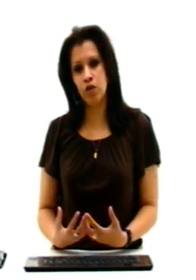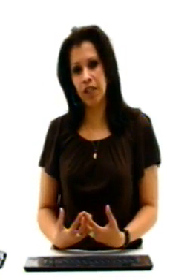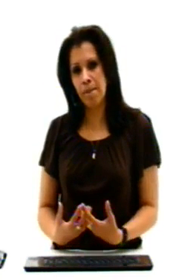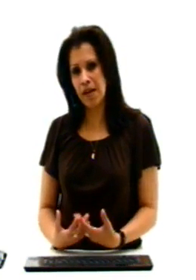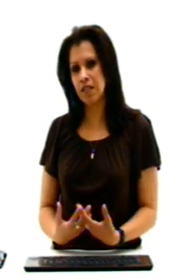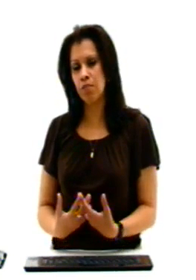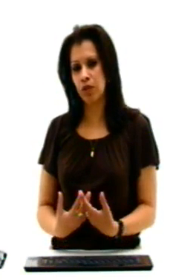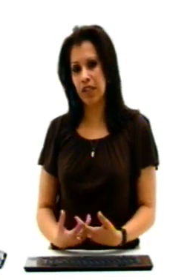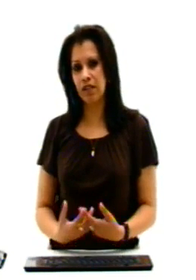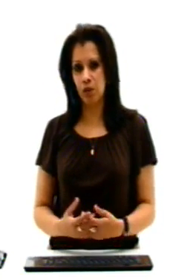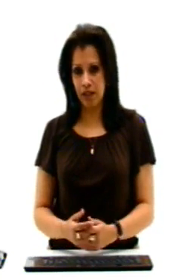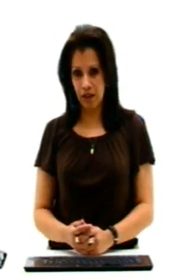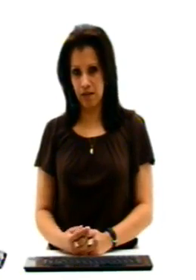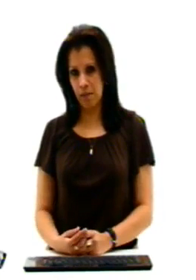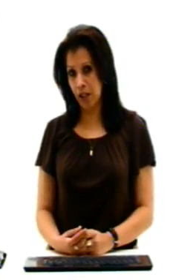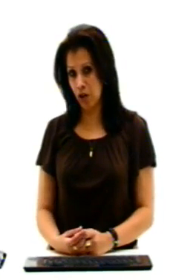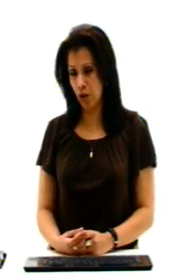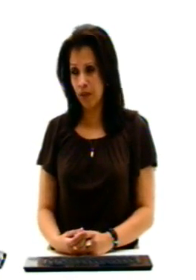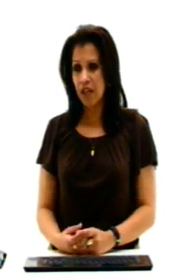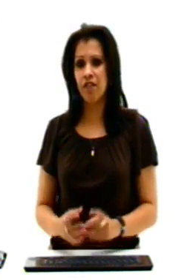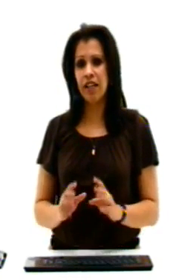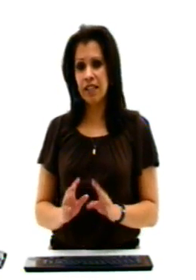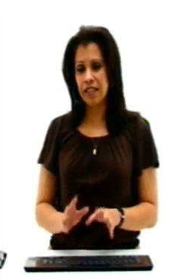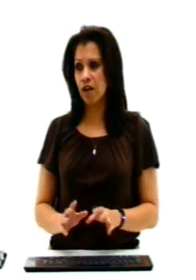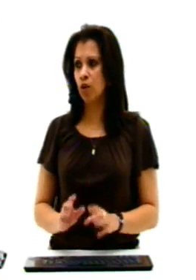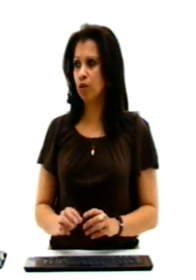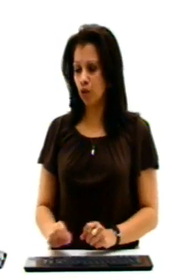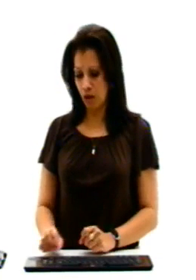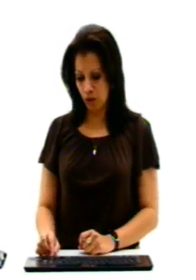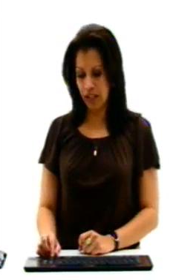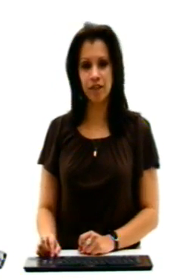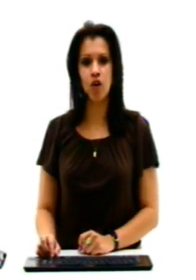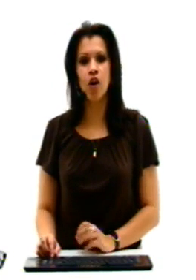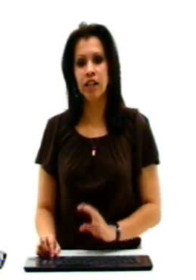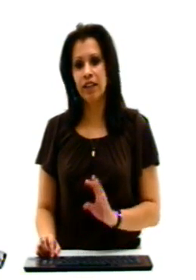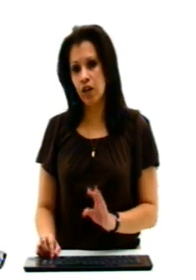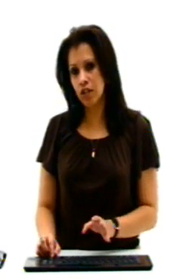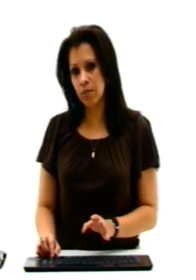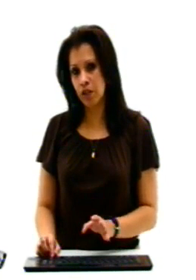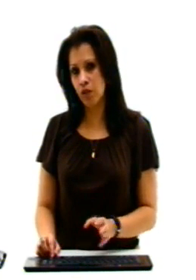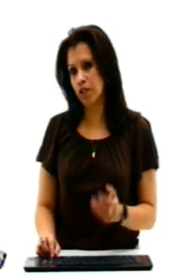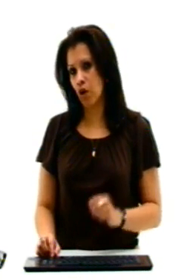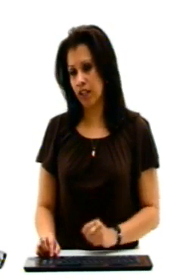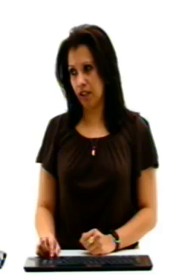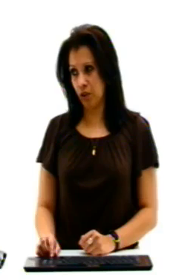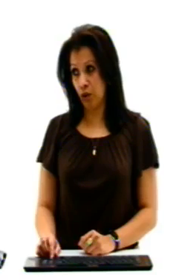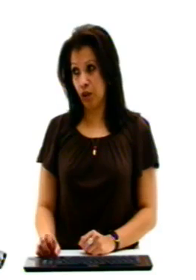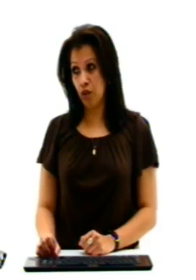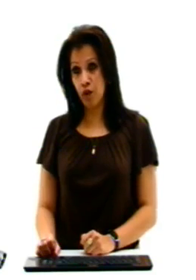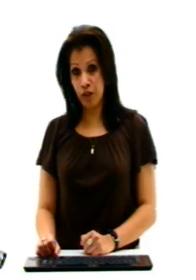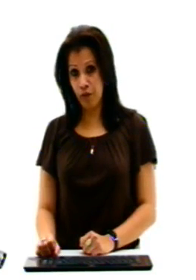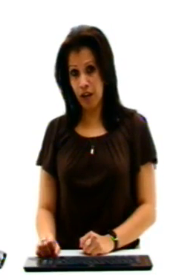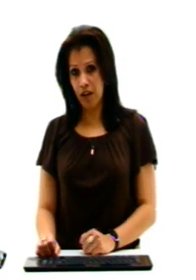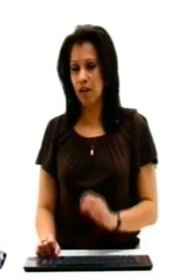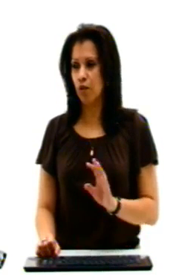actividad económica más importante durante este periodo y va a iniciar justo con el contacto de los españoles con el territorio